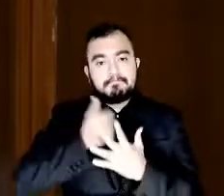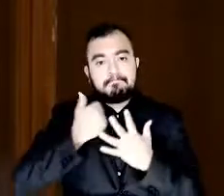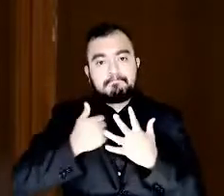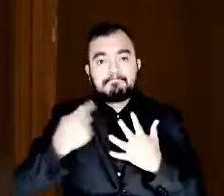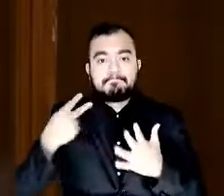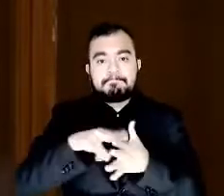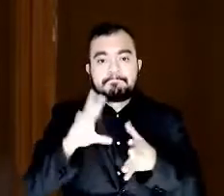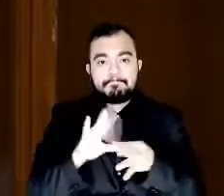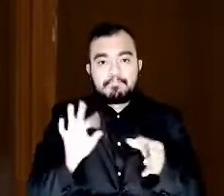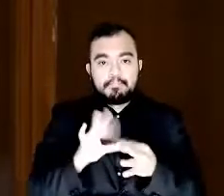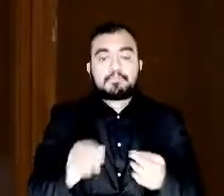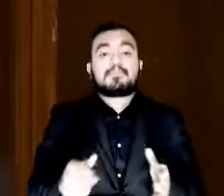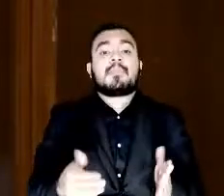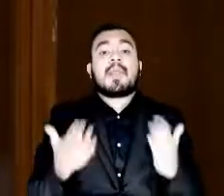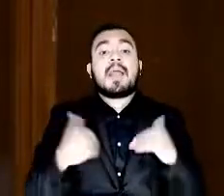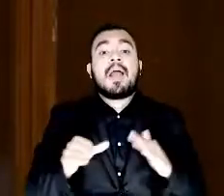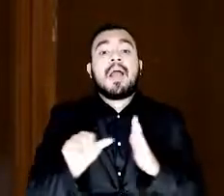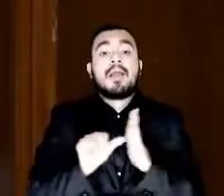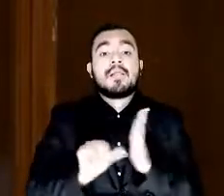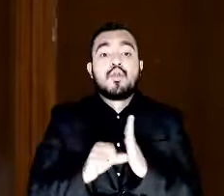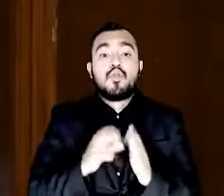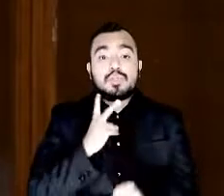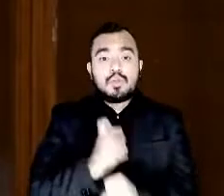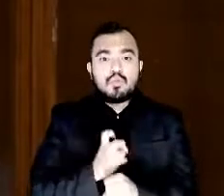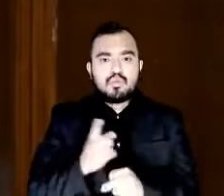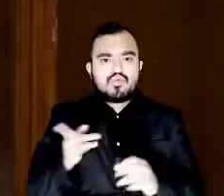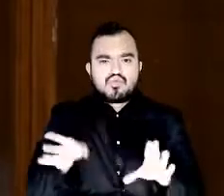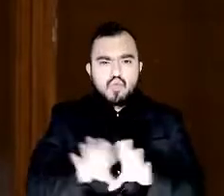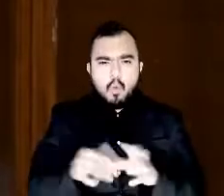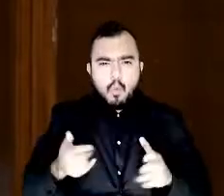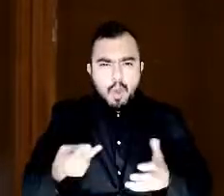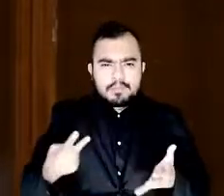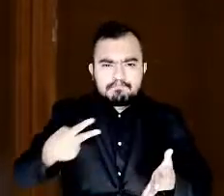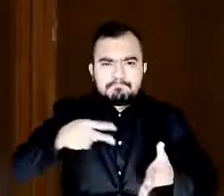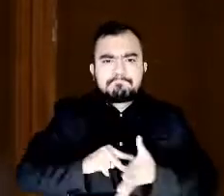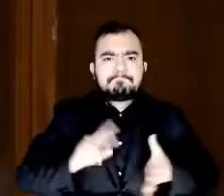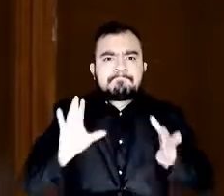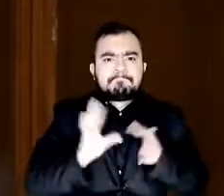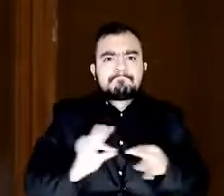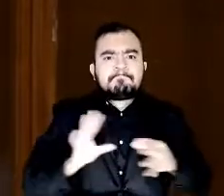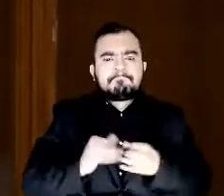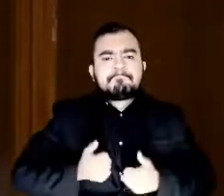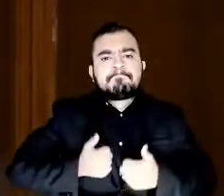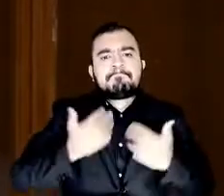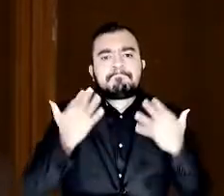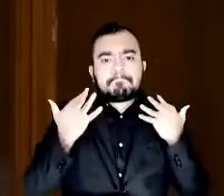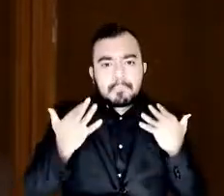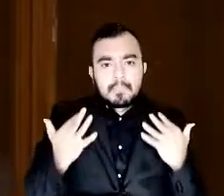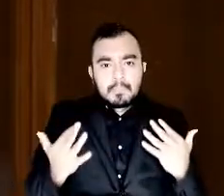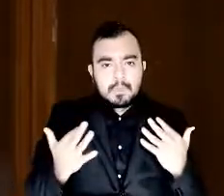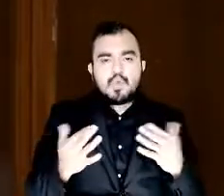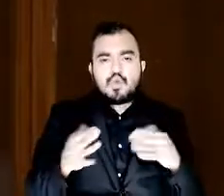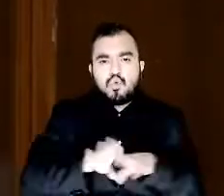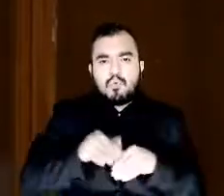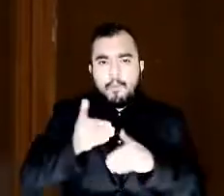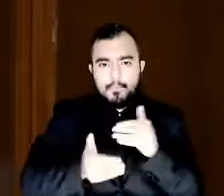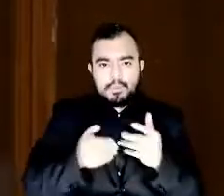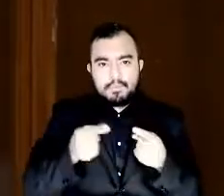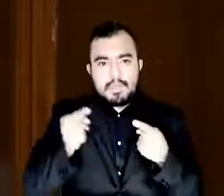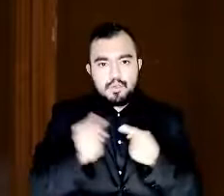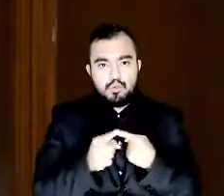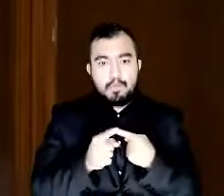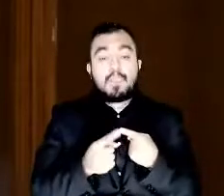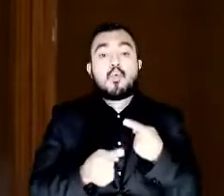artículo segundo el desarrollo de las comparecencias se sujetará al procedimiento siguiente 1